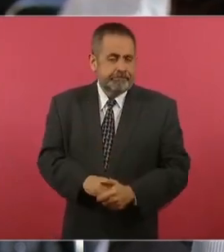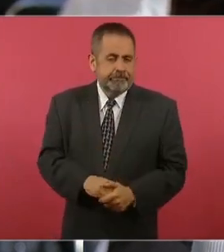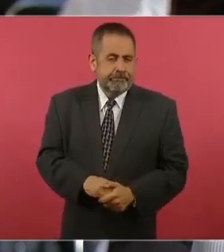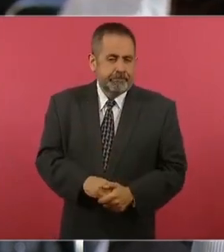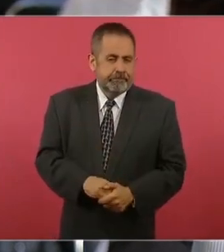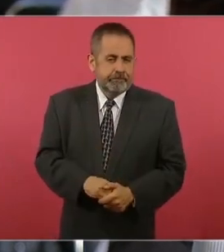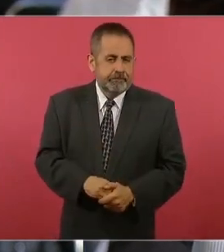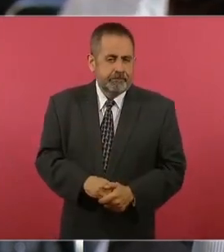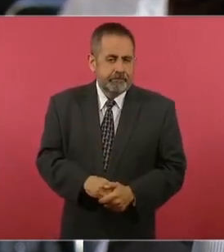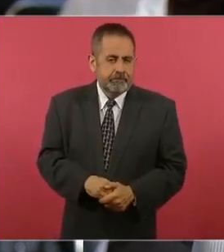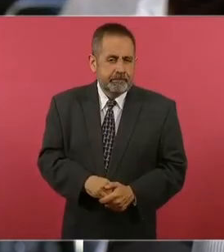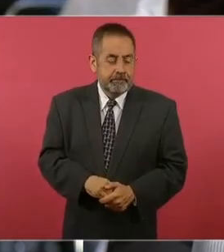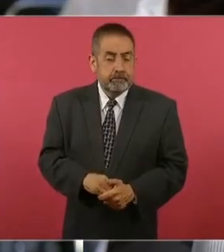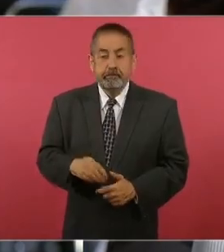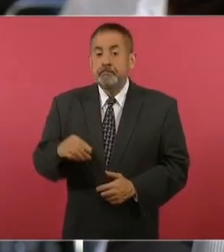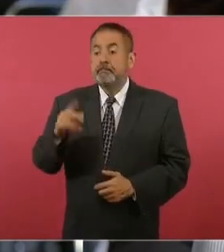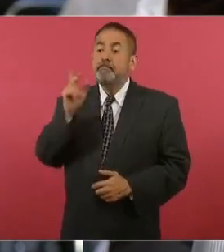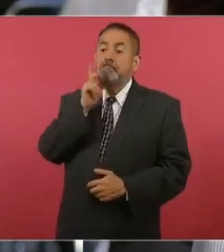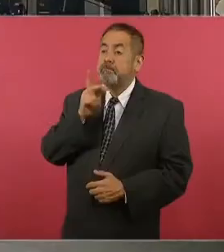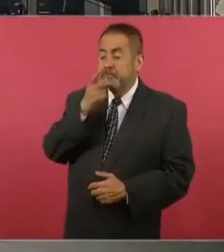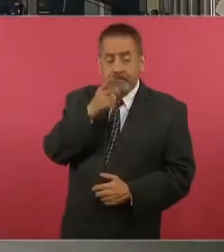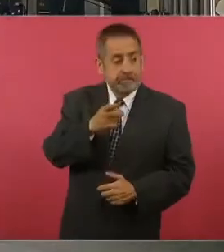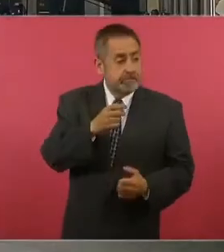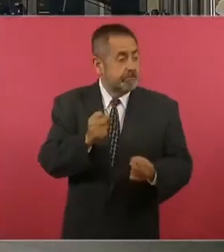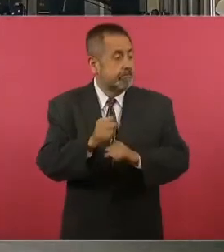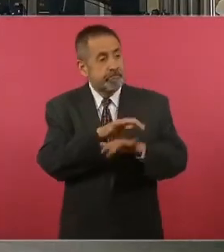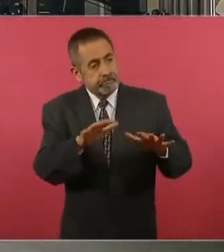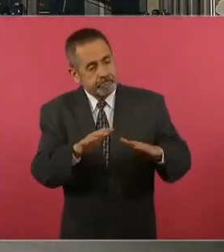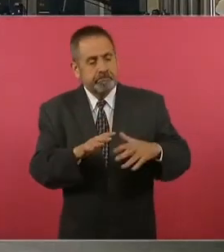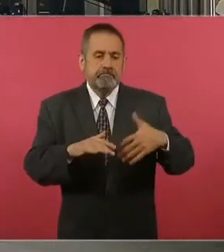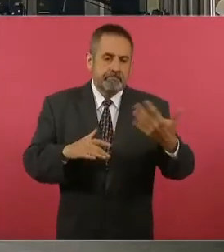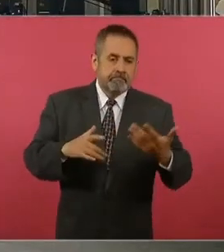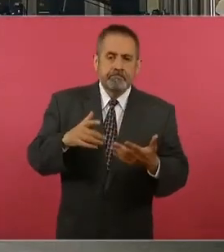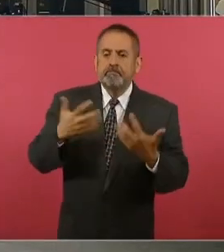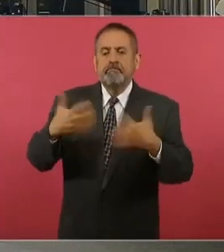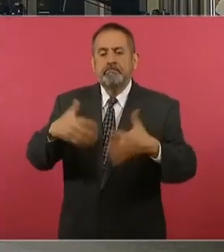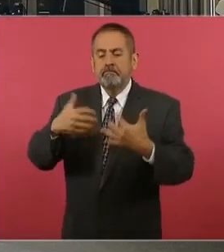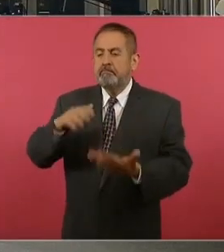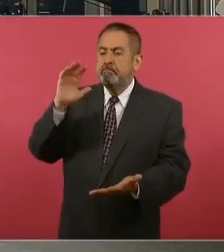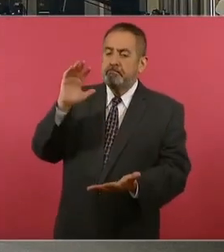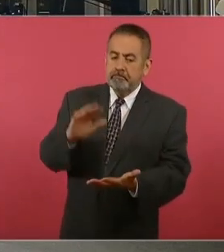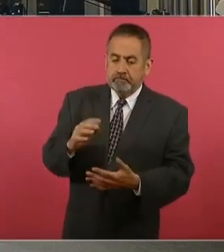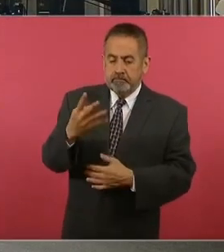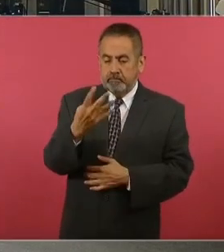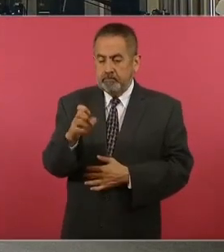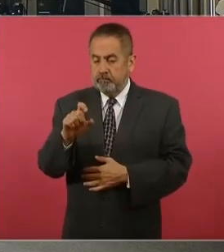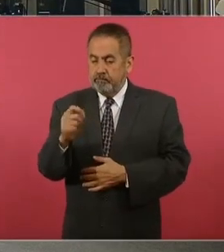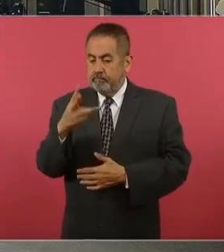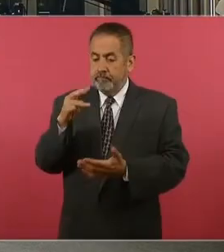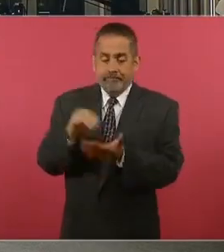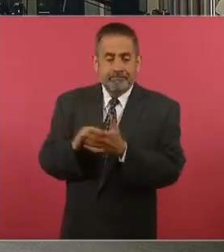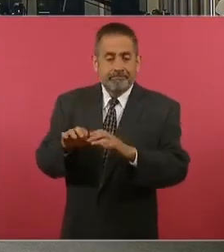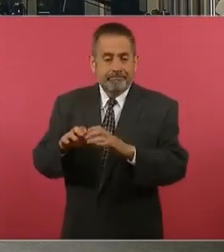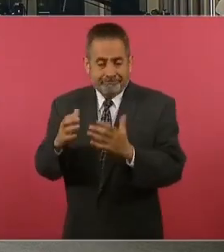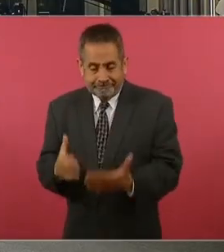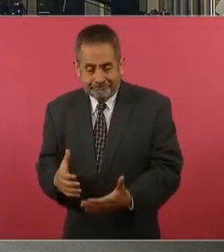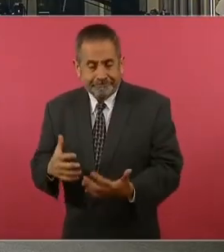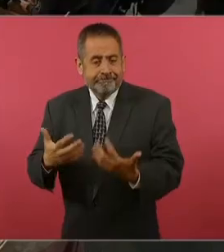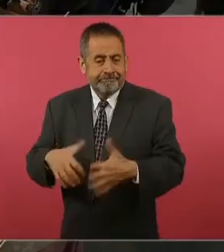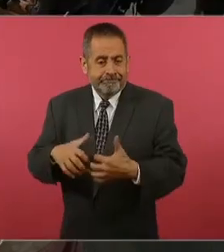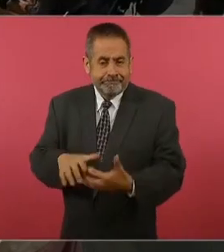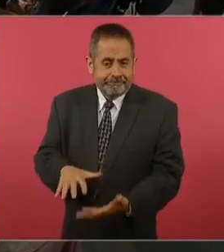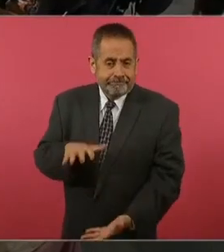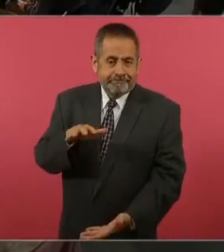Por la explosión, Pemex señaló una caída de una producción de 423,000 barriles,